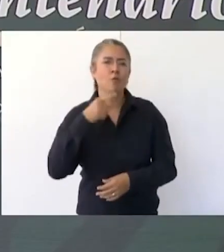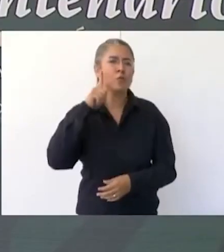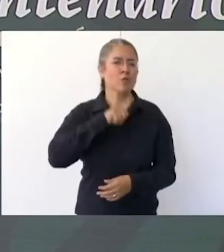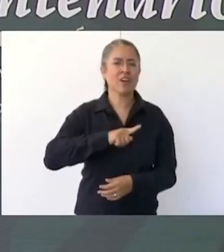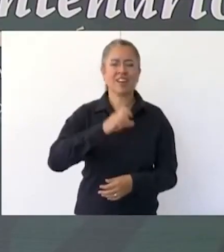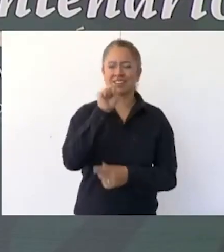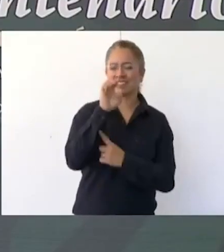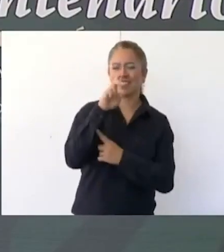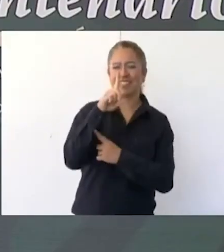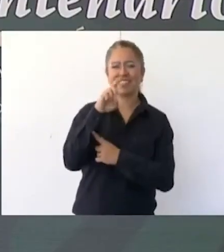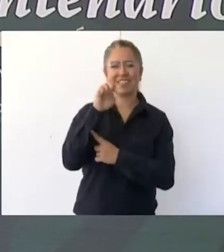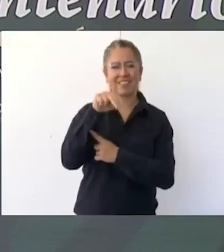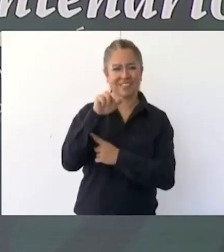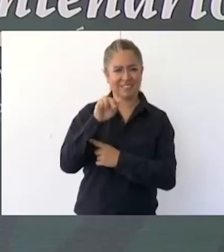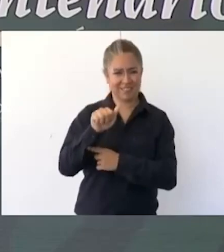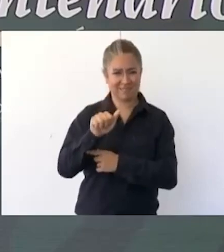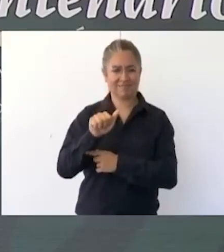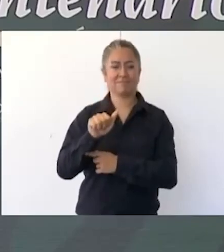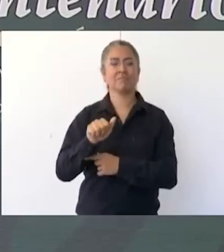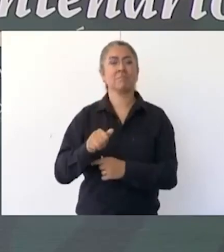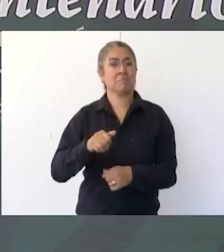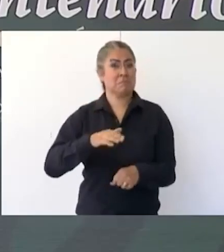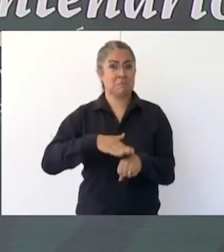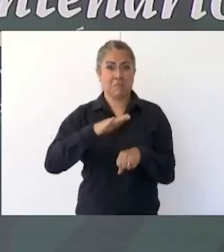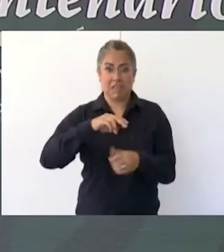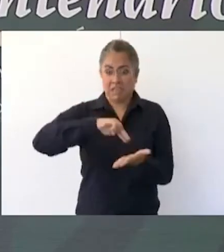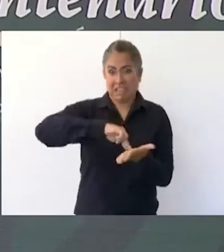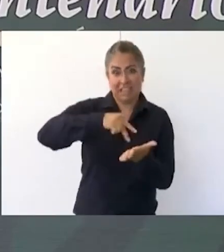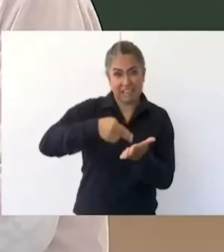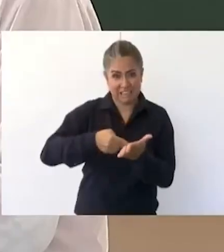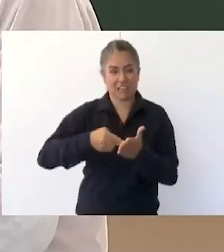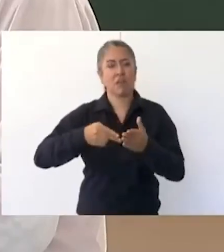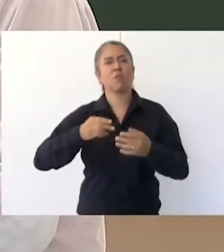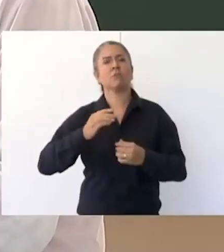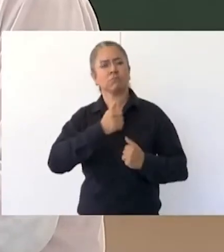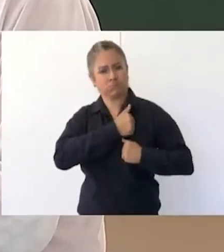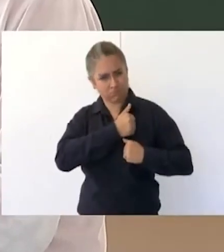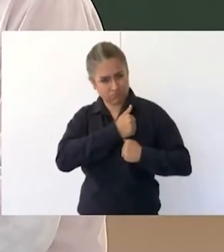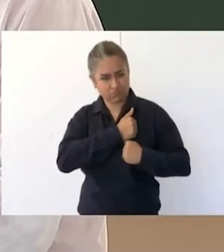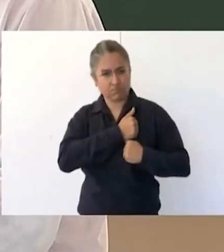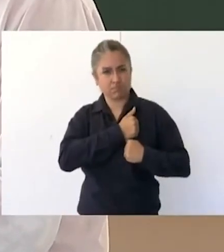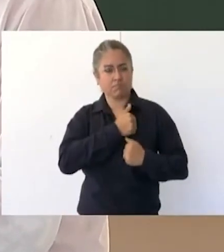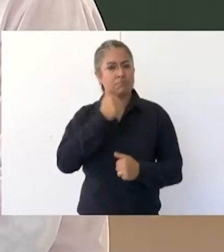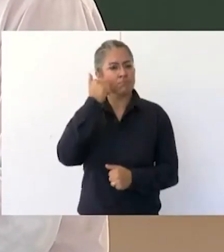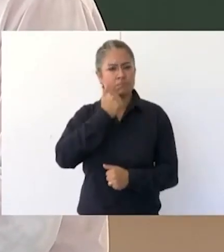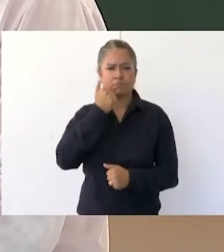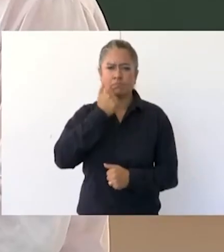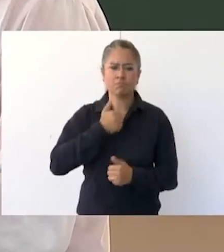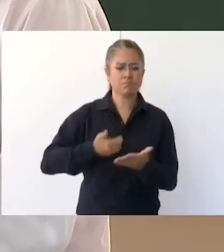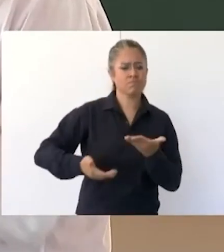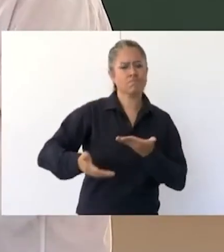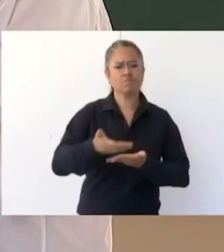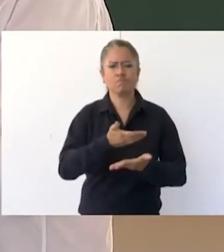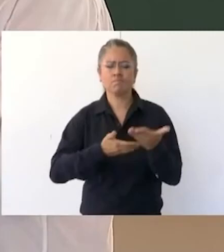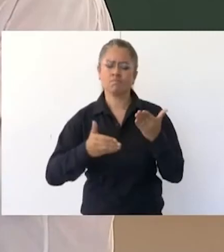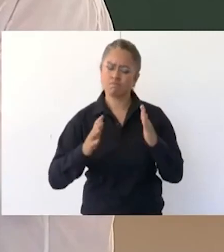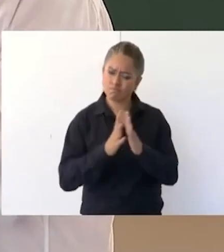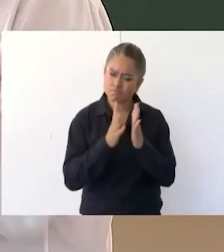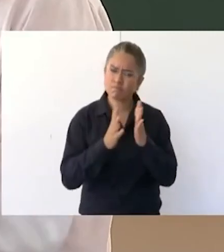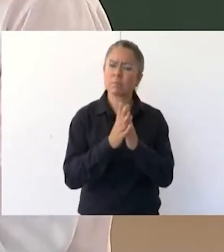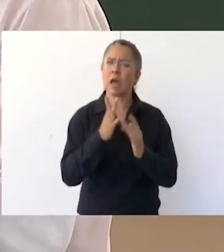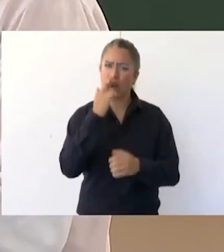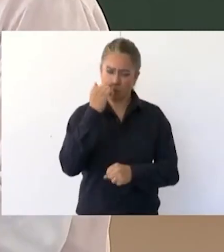Defensa Nacional, particularmente de los ingenieros militares, quienes comparten la enorme responsabilidad de hacer